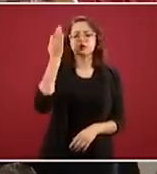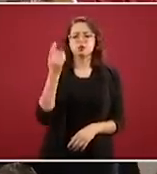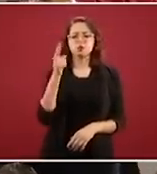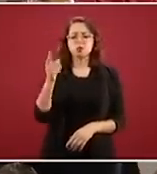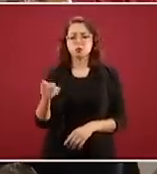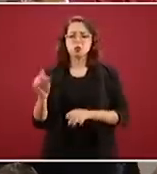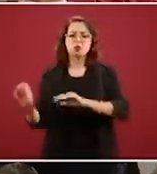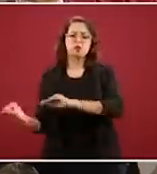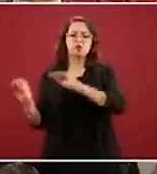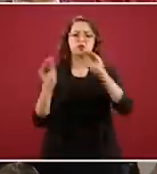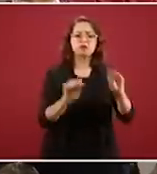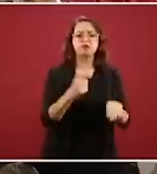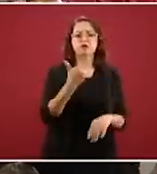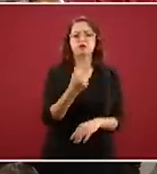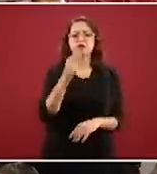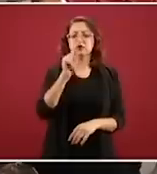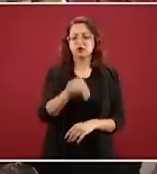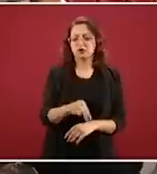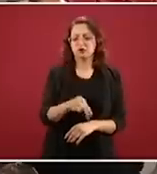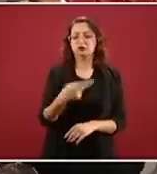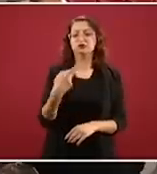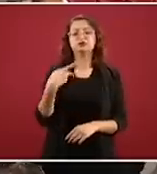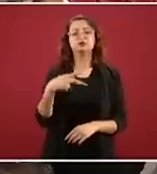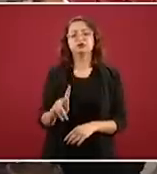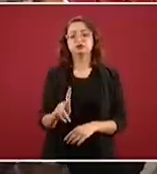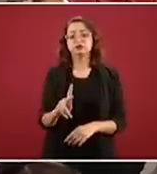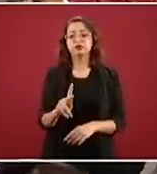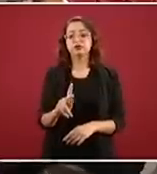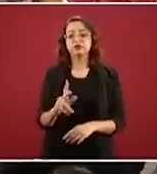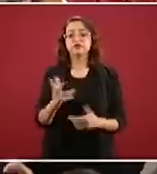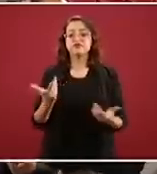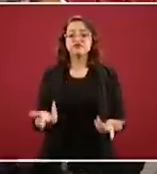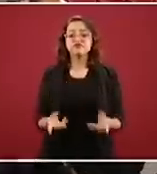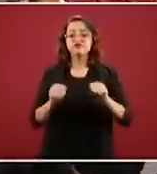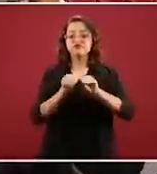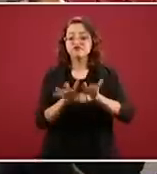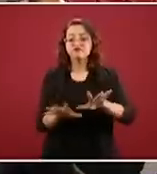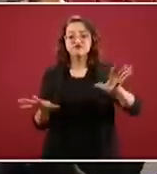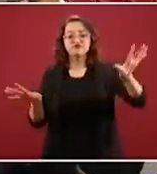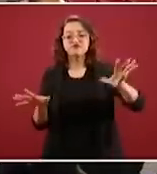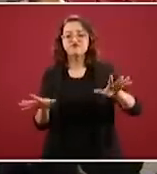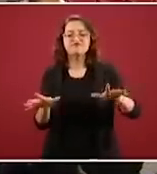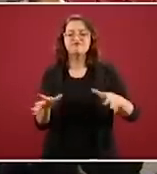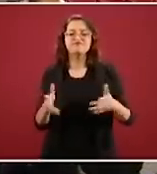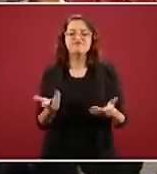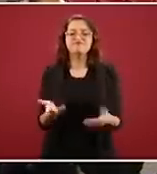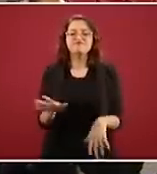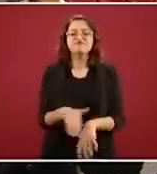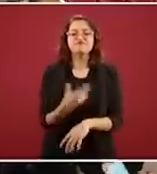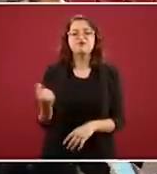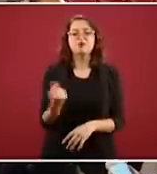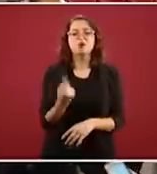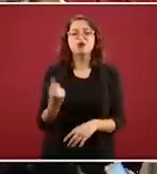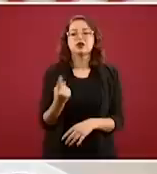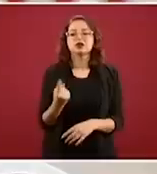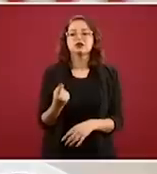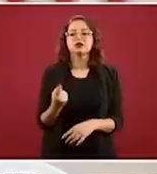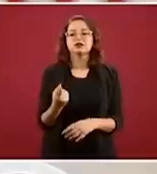Guardia Nacional, que sin embargo pues no impacta en el despliegue regional porque son elementos que están